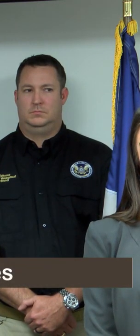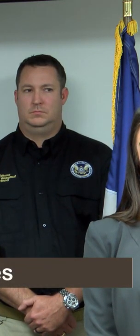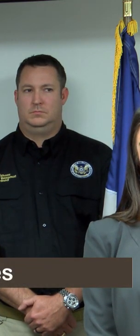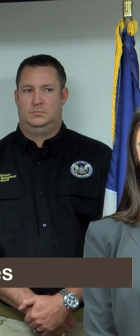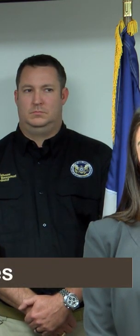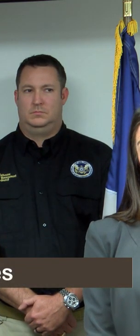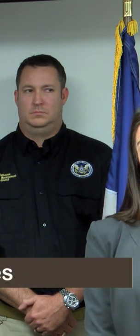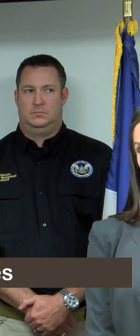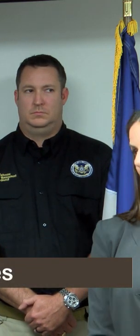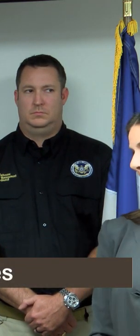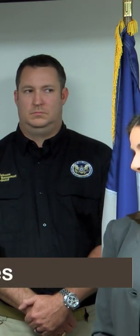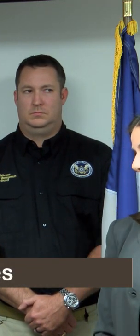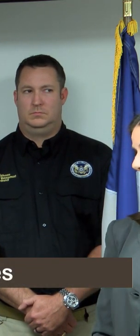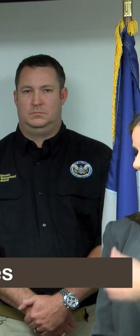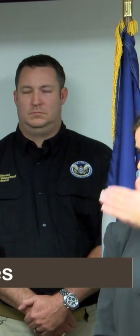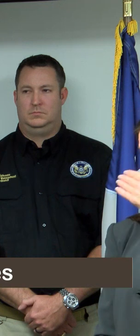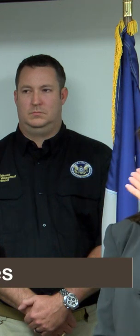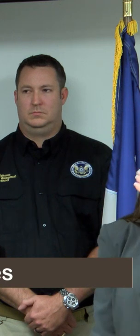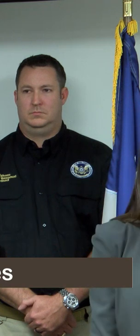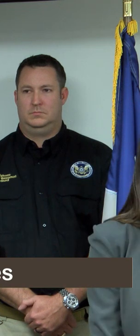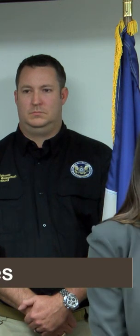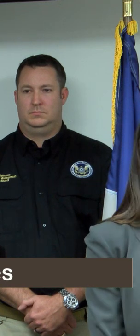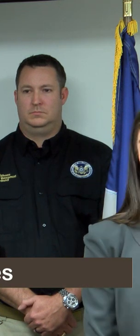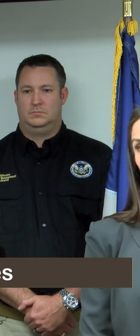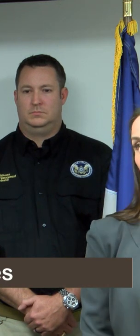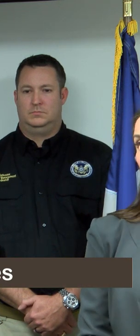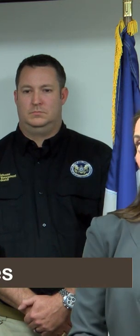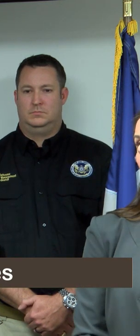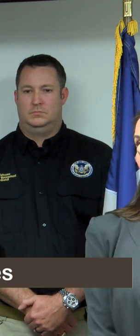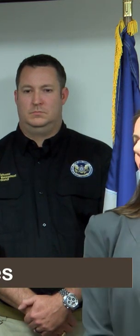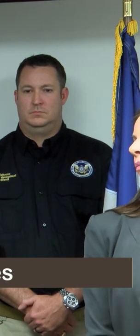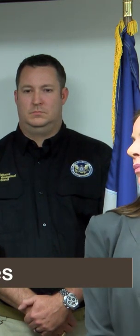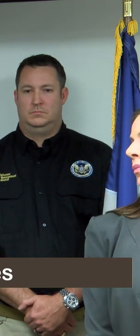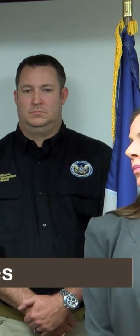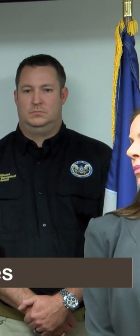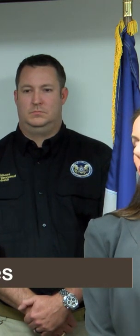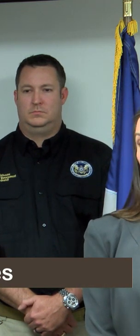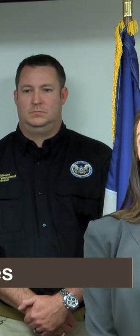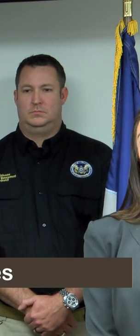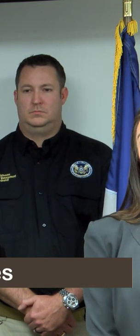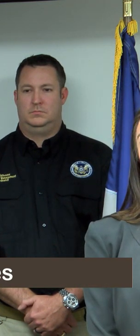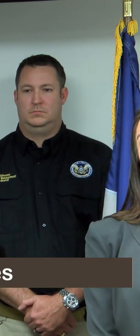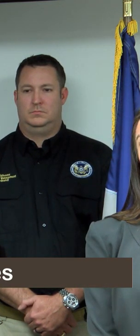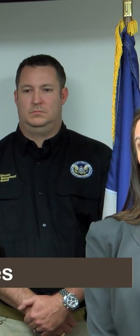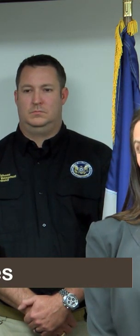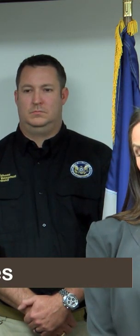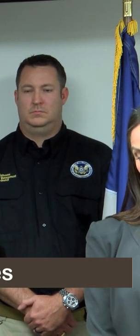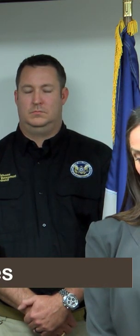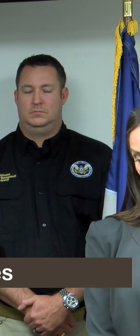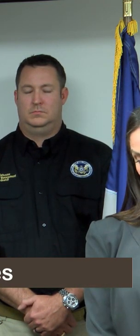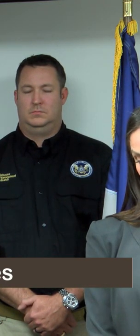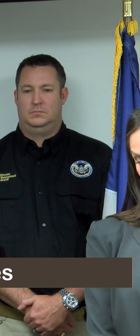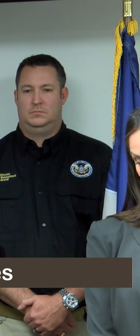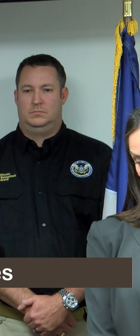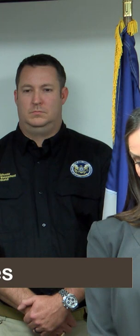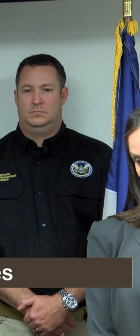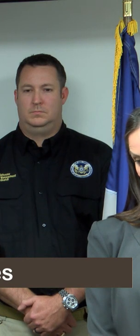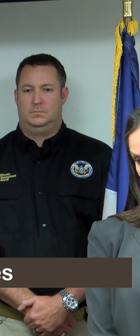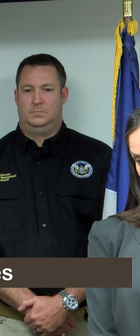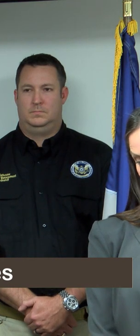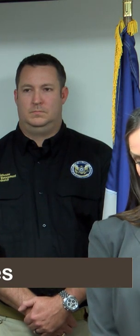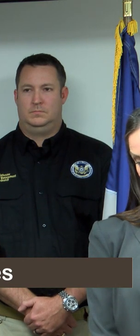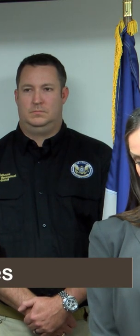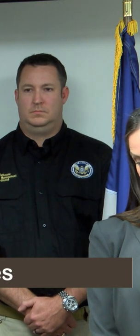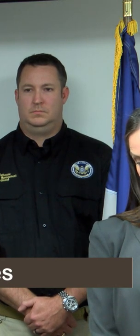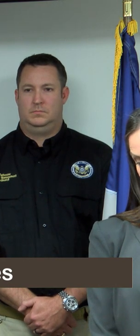Bend. Estamos aquí para ayudarles. Si necesitan ayuda, por favor, hablen al 211